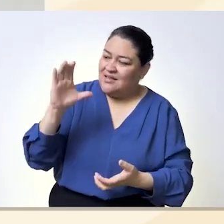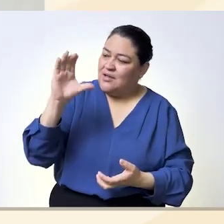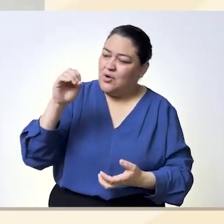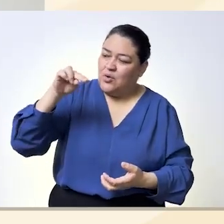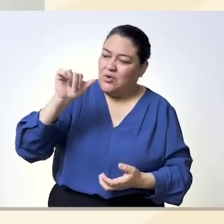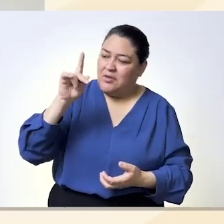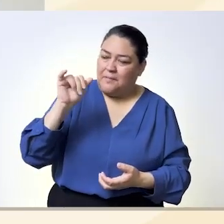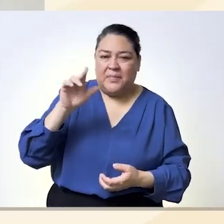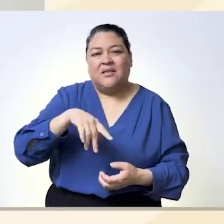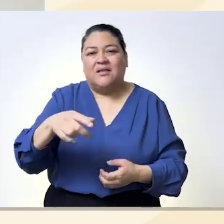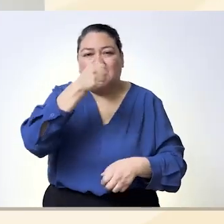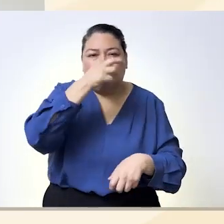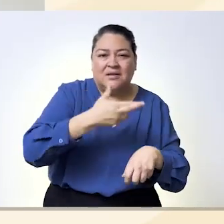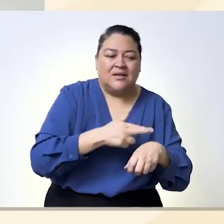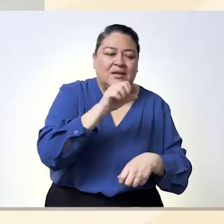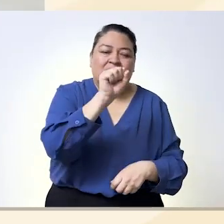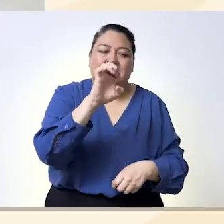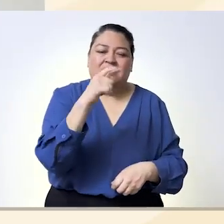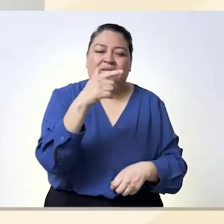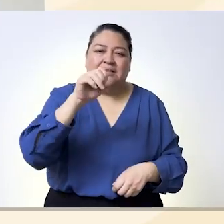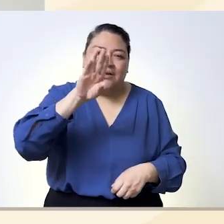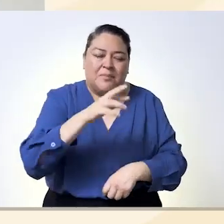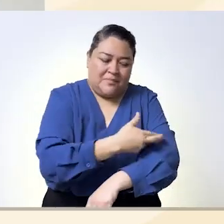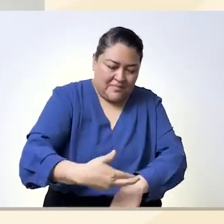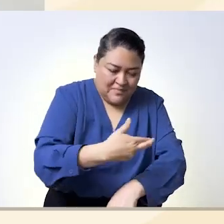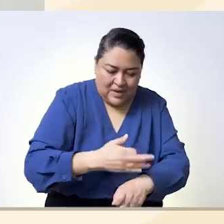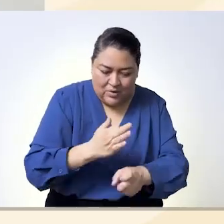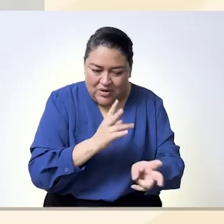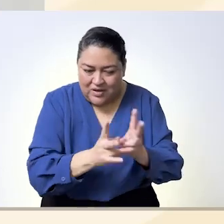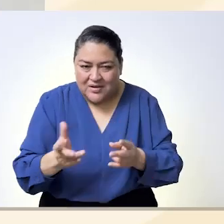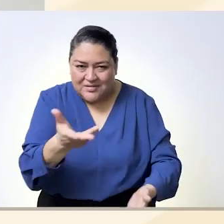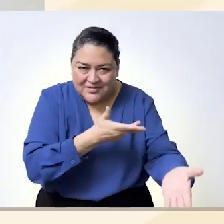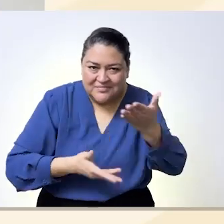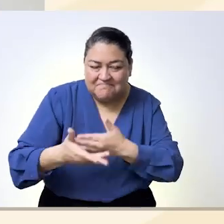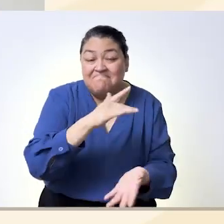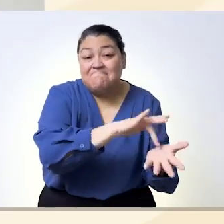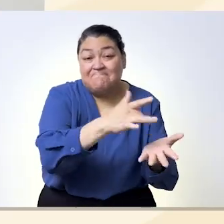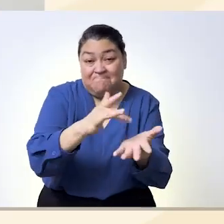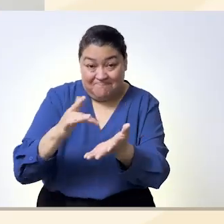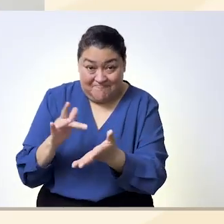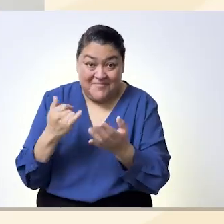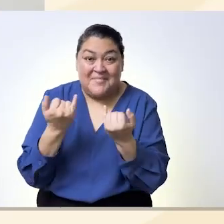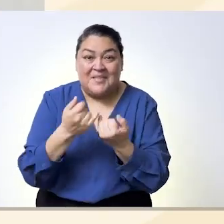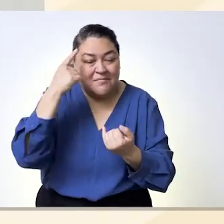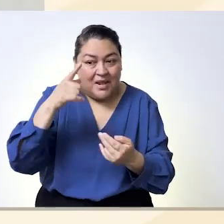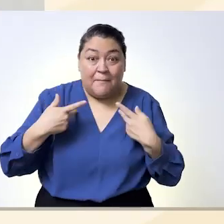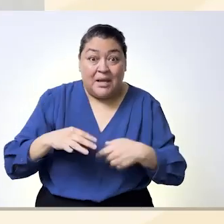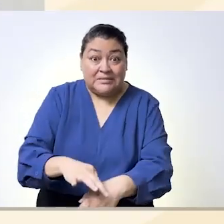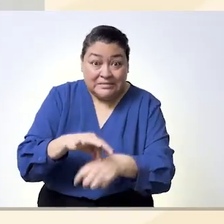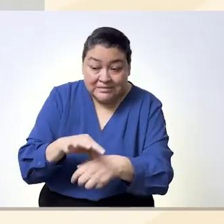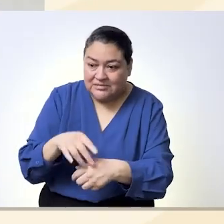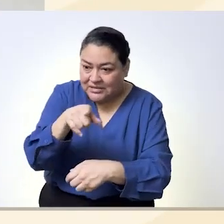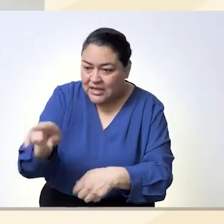por abrir estos espacios que nos permiten escuchar directamente de los actores, de las movilizaciones, de la gente